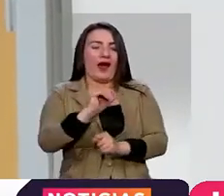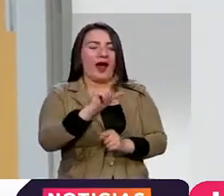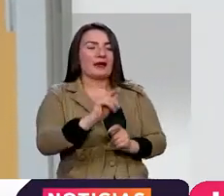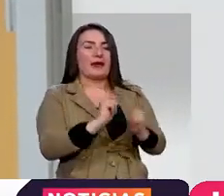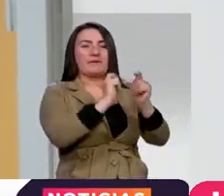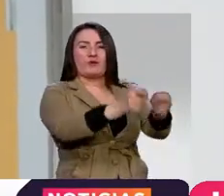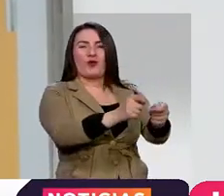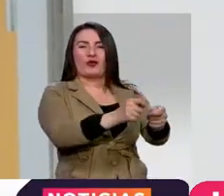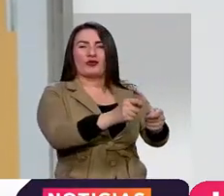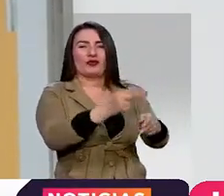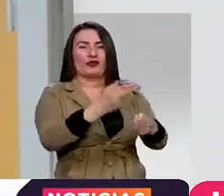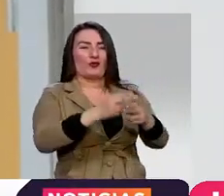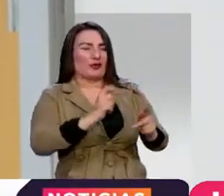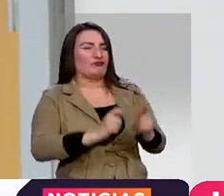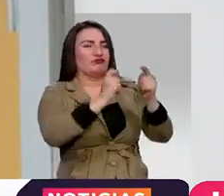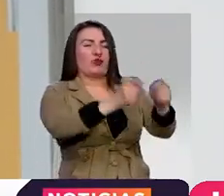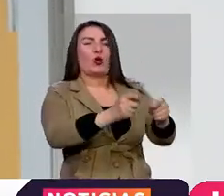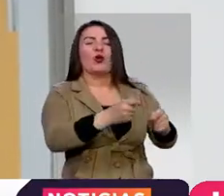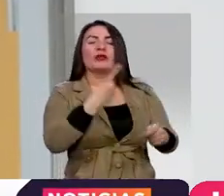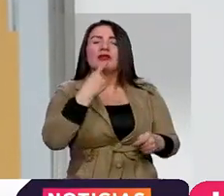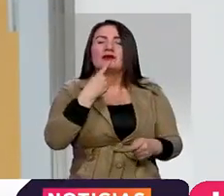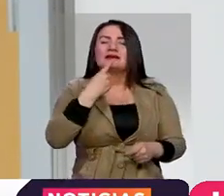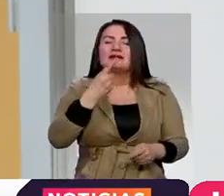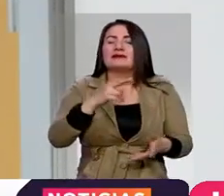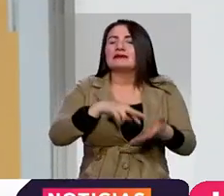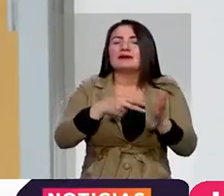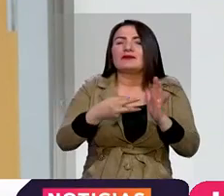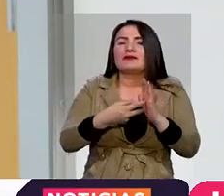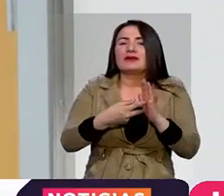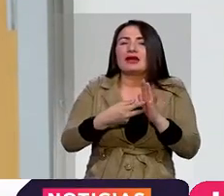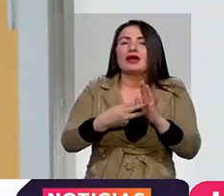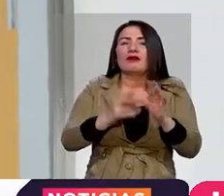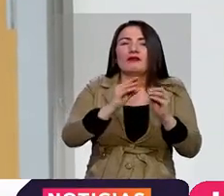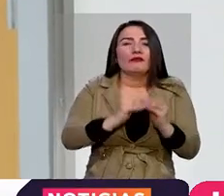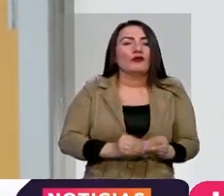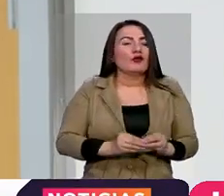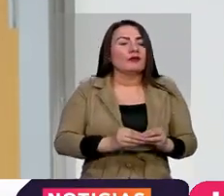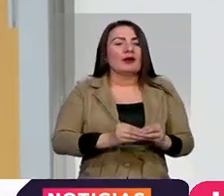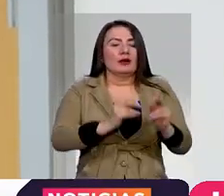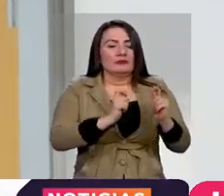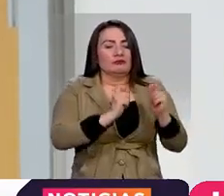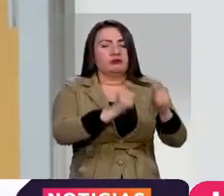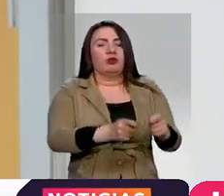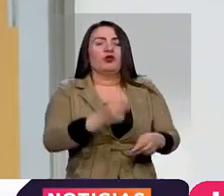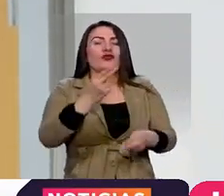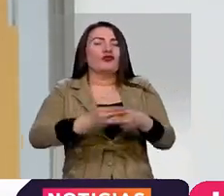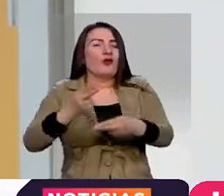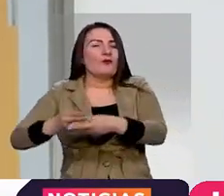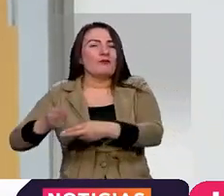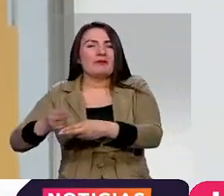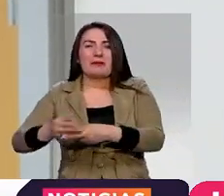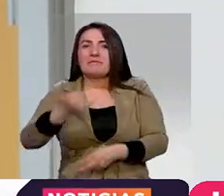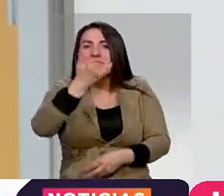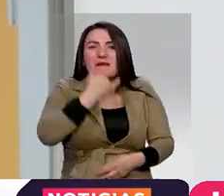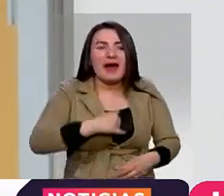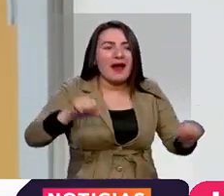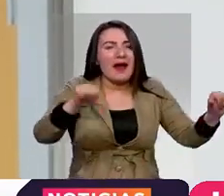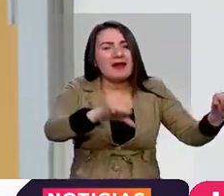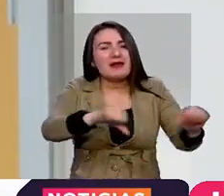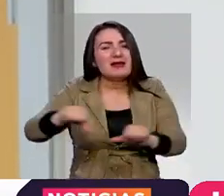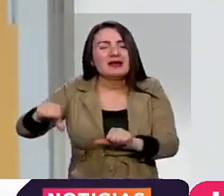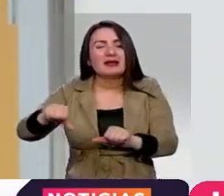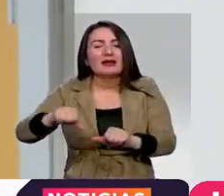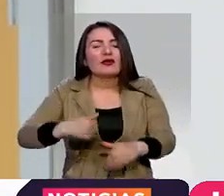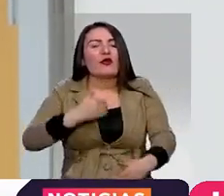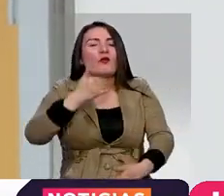colombiano es un tema obligado dado que no se trata simplemente de una forma de nombrar la delincuencia o de nombrar el mal sino de un paso